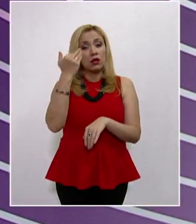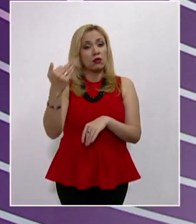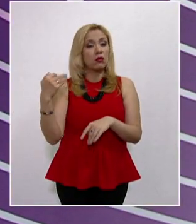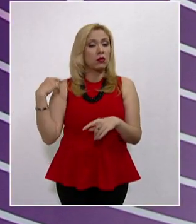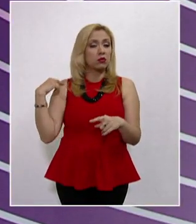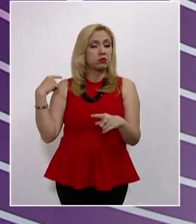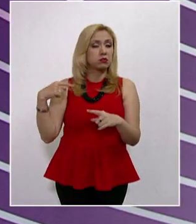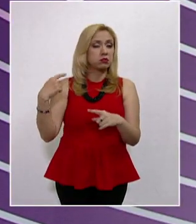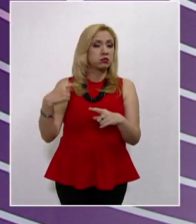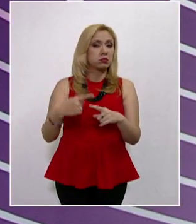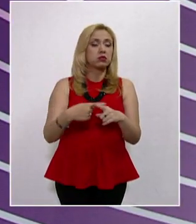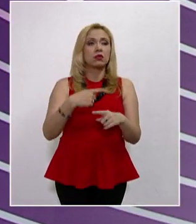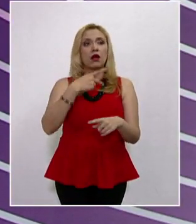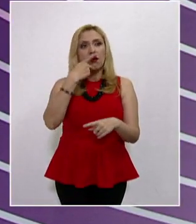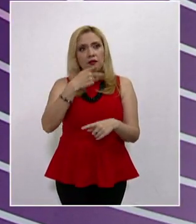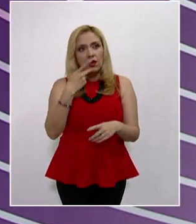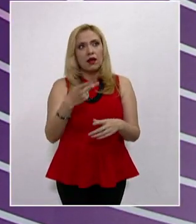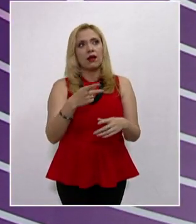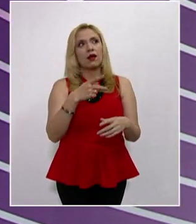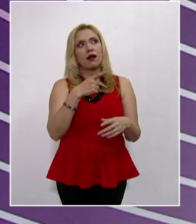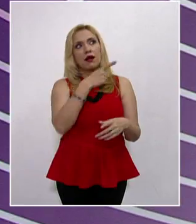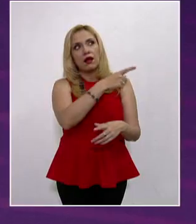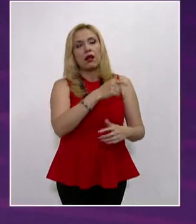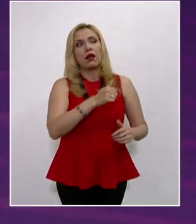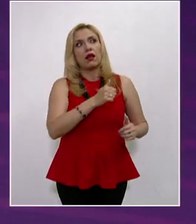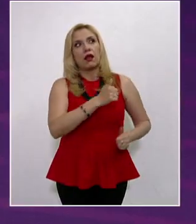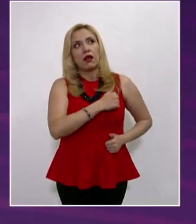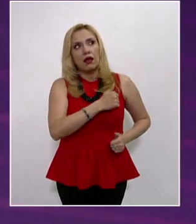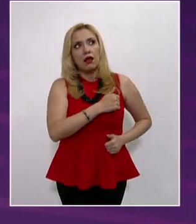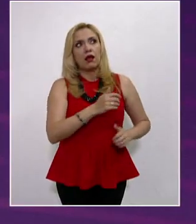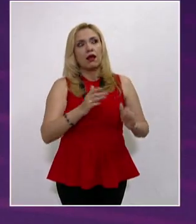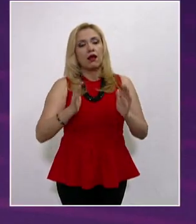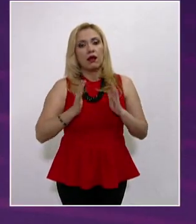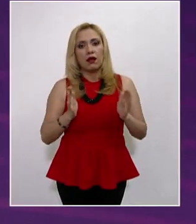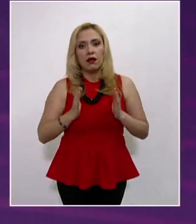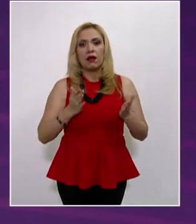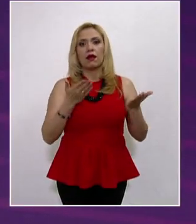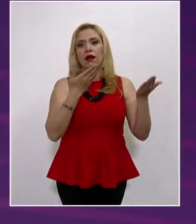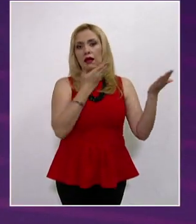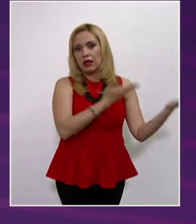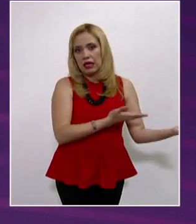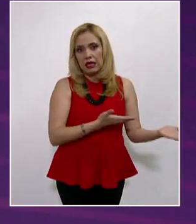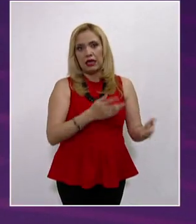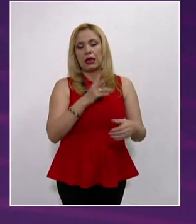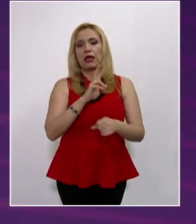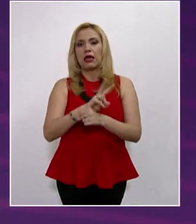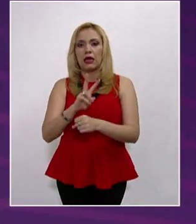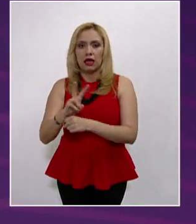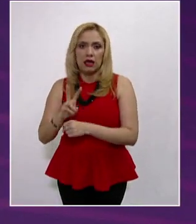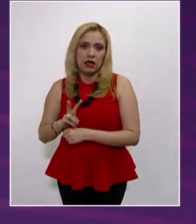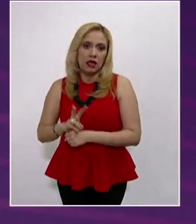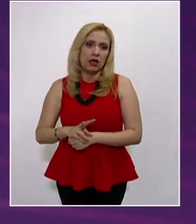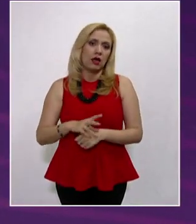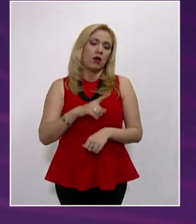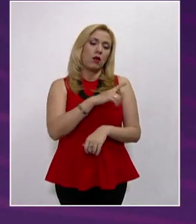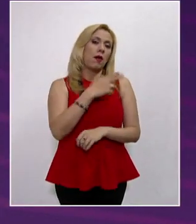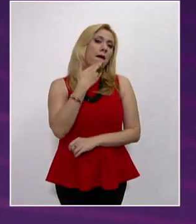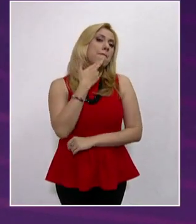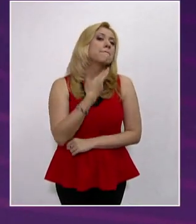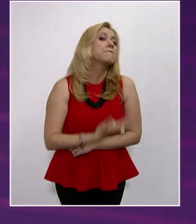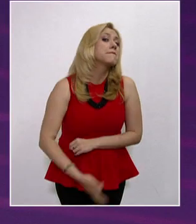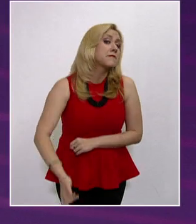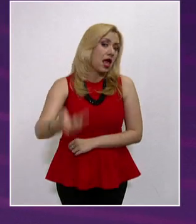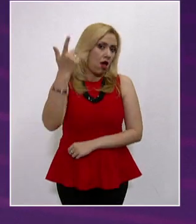se ha dicho que el Ejército, que las Fuerzas Armadas son las fuerzas de seguridad que